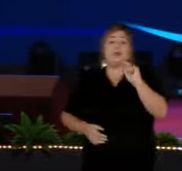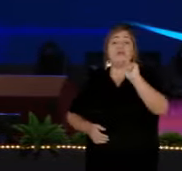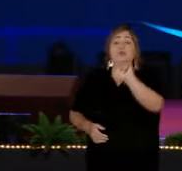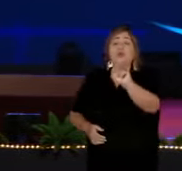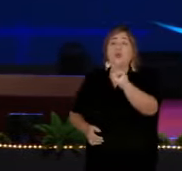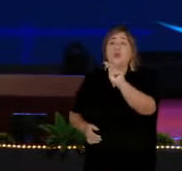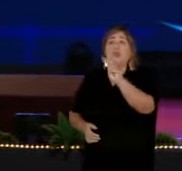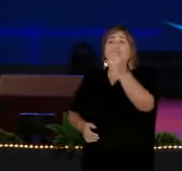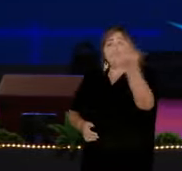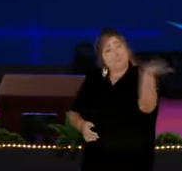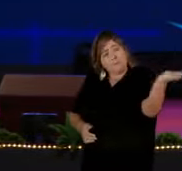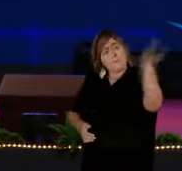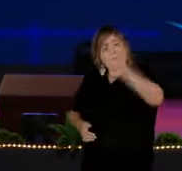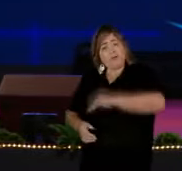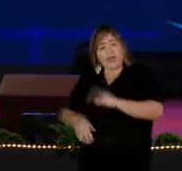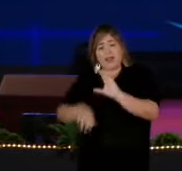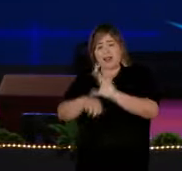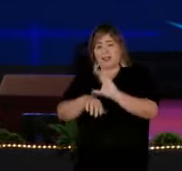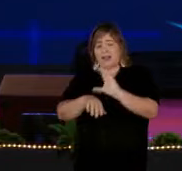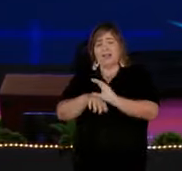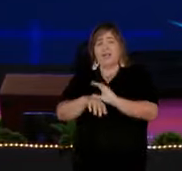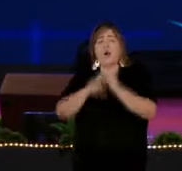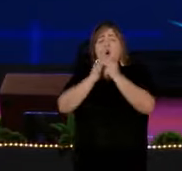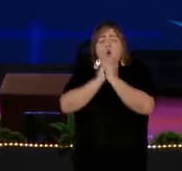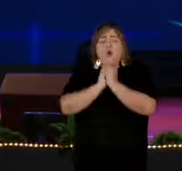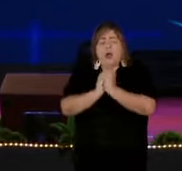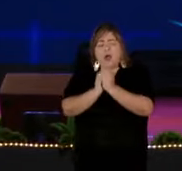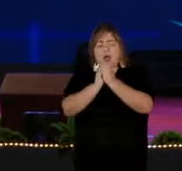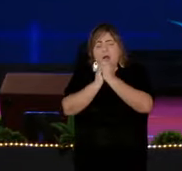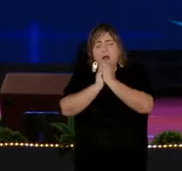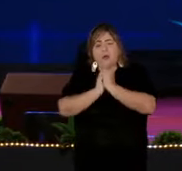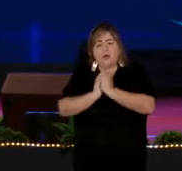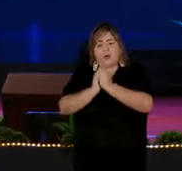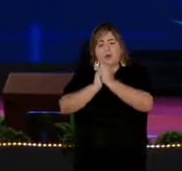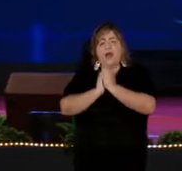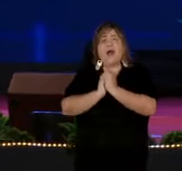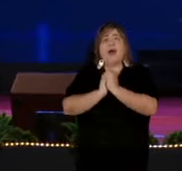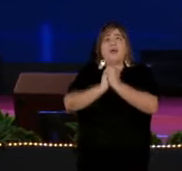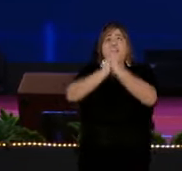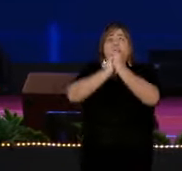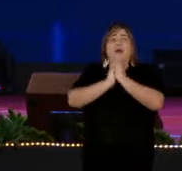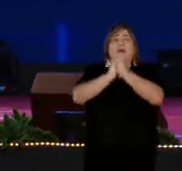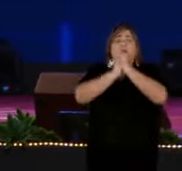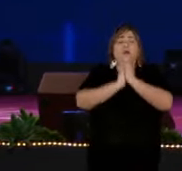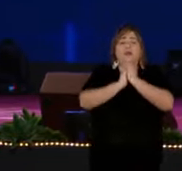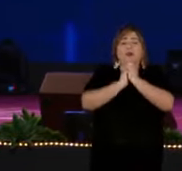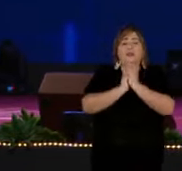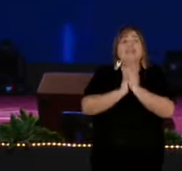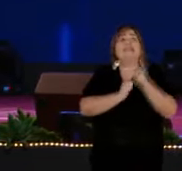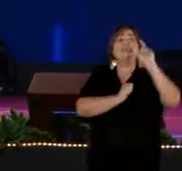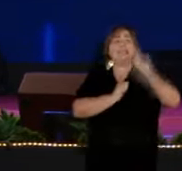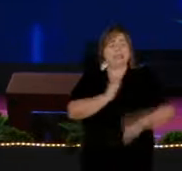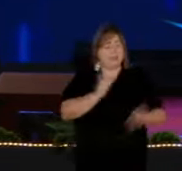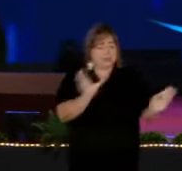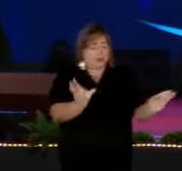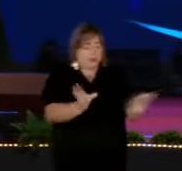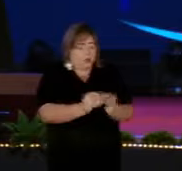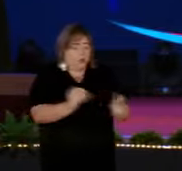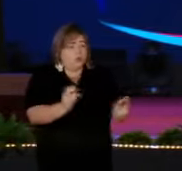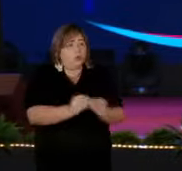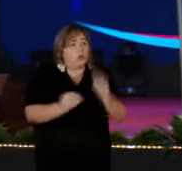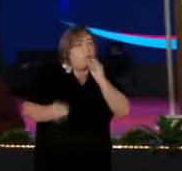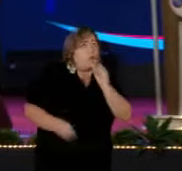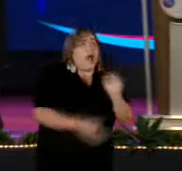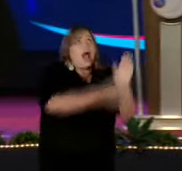ven a la casa de Dios, no dejes de orar, hermano, no dejes de buscar el rostro del Señor, no dejes de congregarte, no dejes de alabarle en